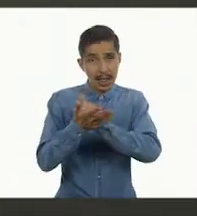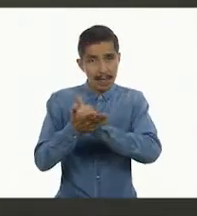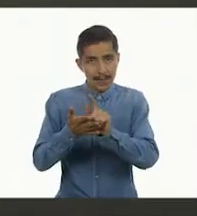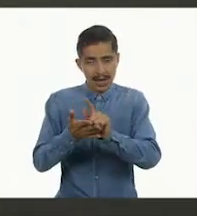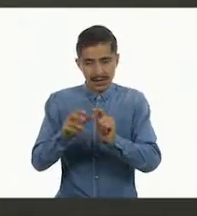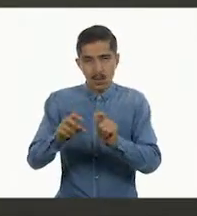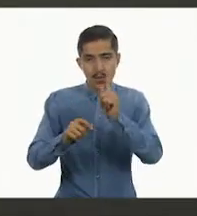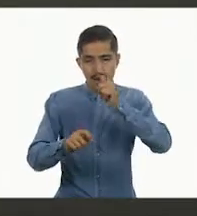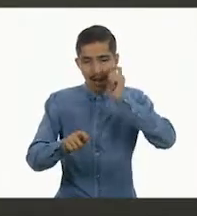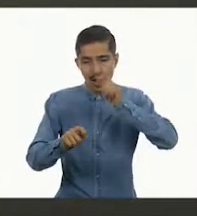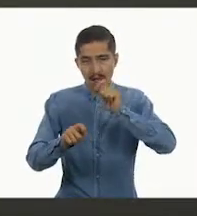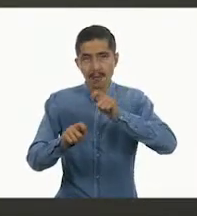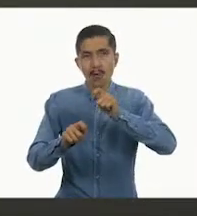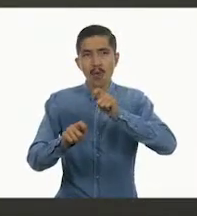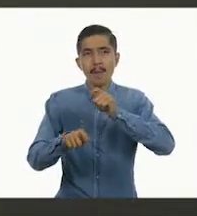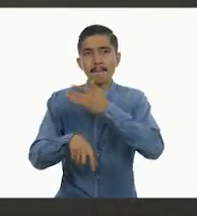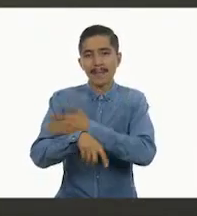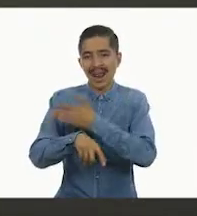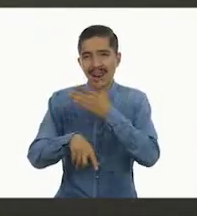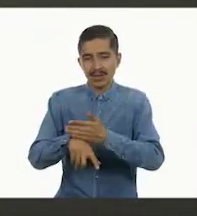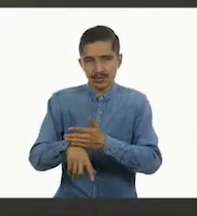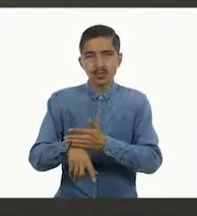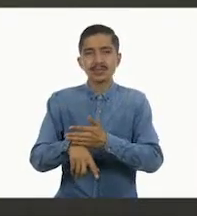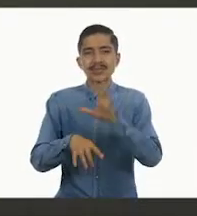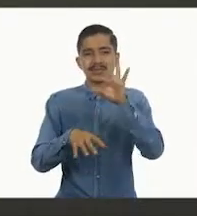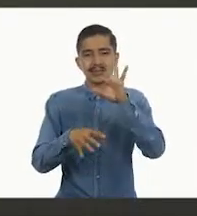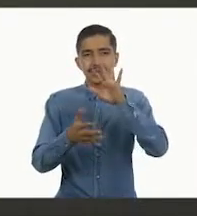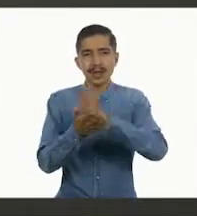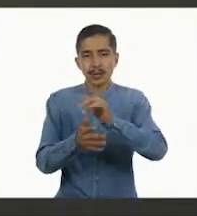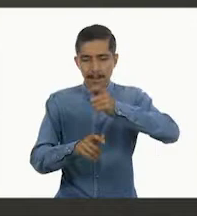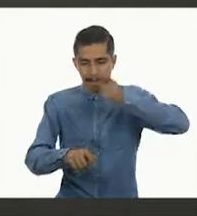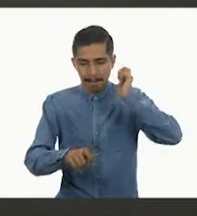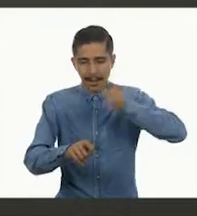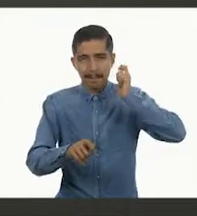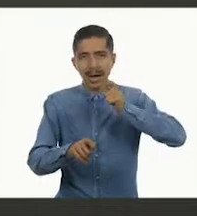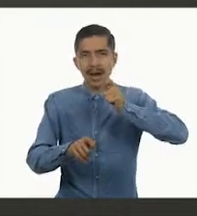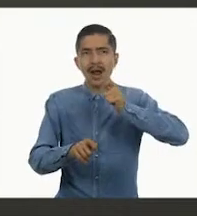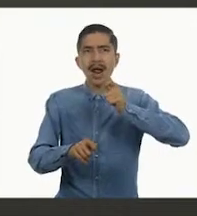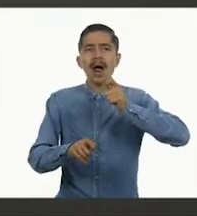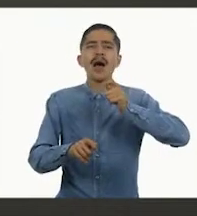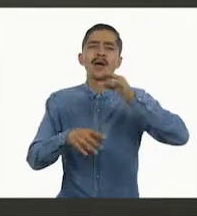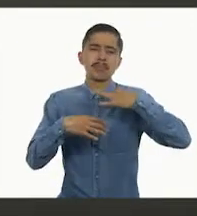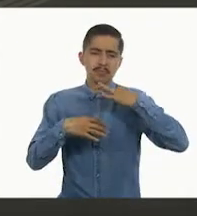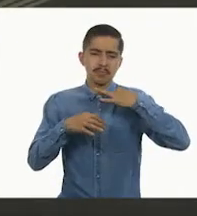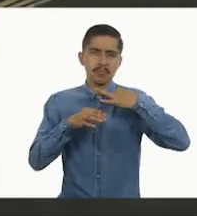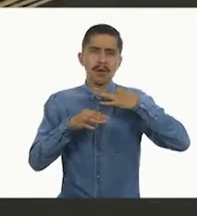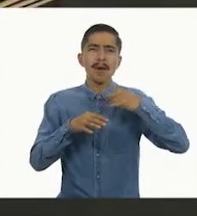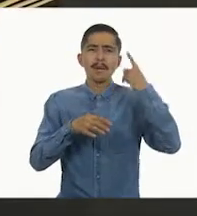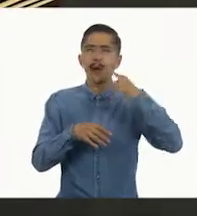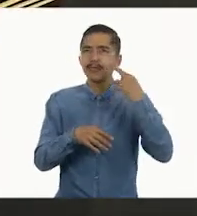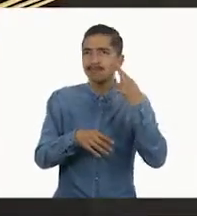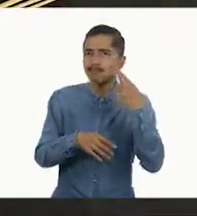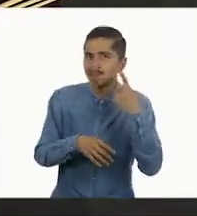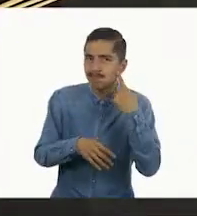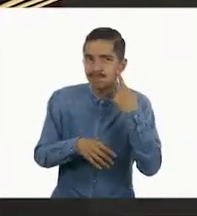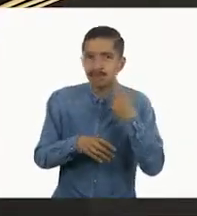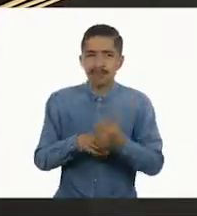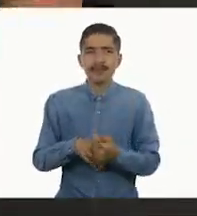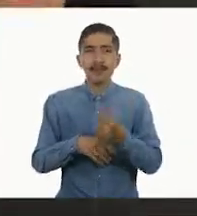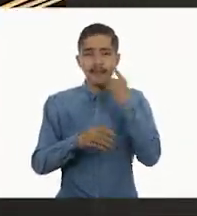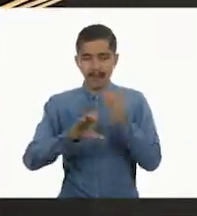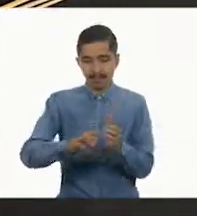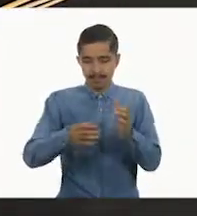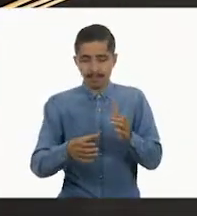un clavo, un palito de brocheta, silicón, un martillo y un trapito húmedo para hacerlo sonar. Le hacemos